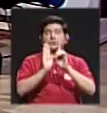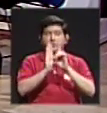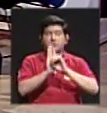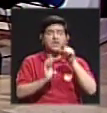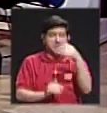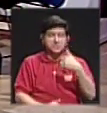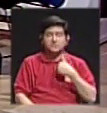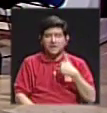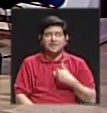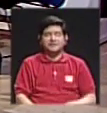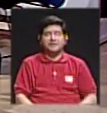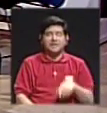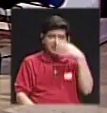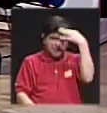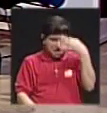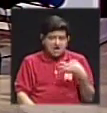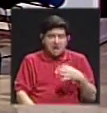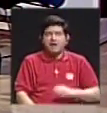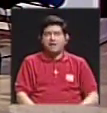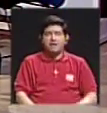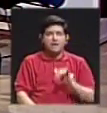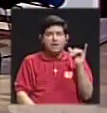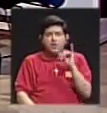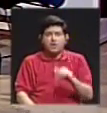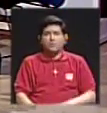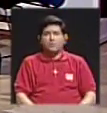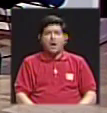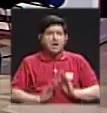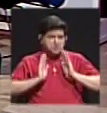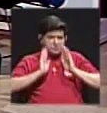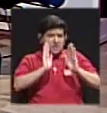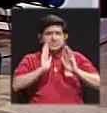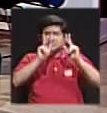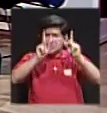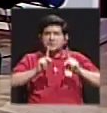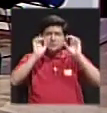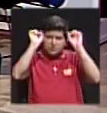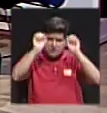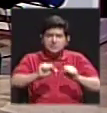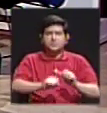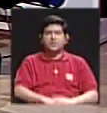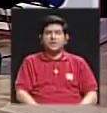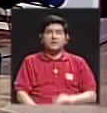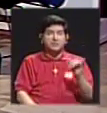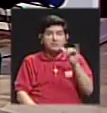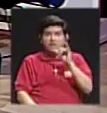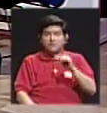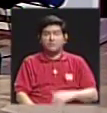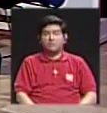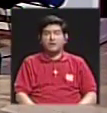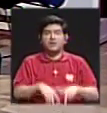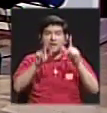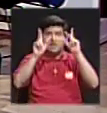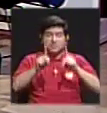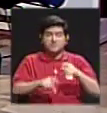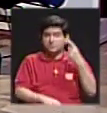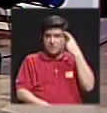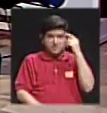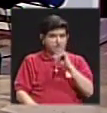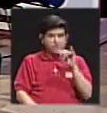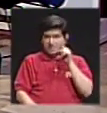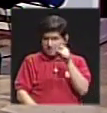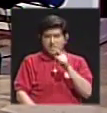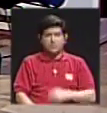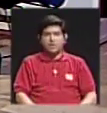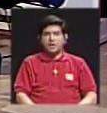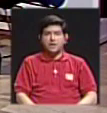de comulgar con eso, está en todo su derecho de rechazar a las personas, y está la gente que no piensa igual que